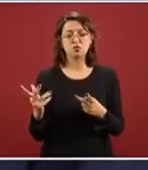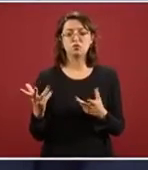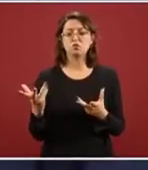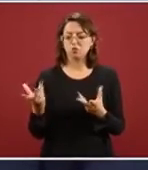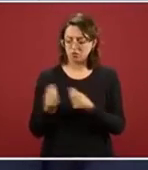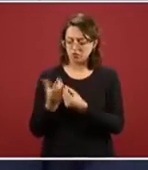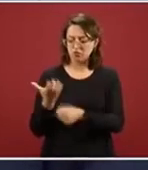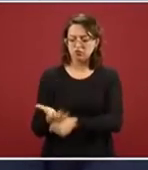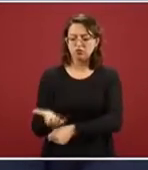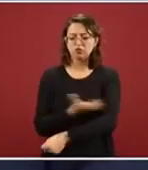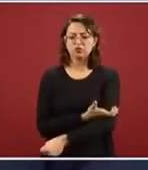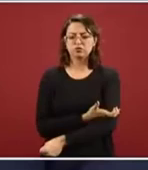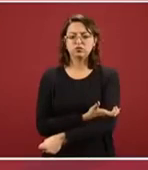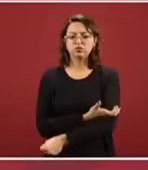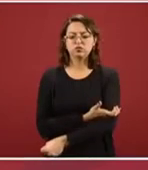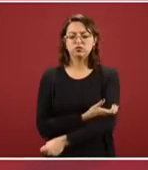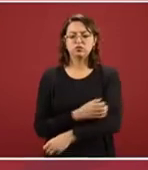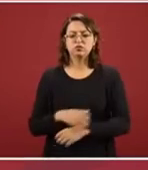acompañamiento,